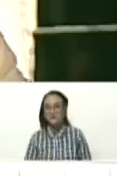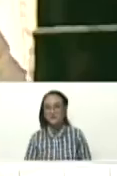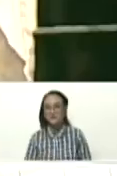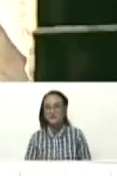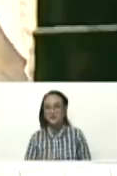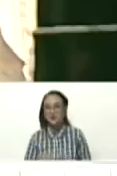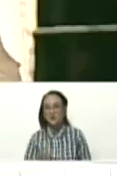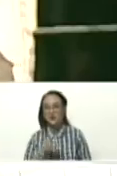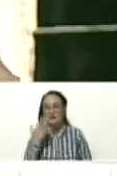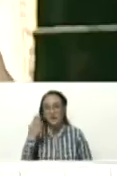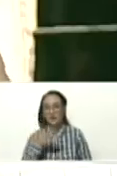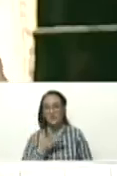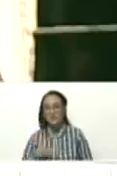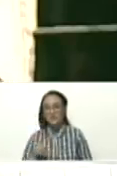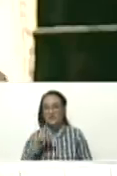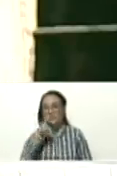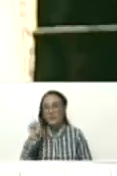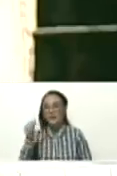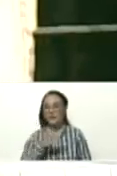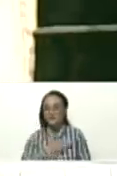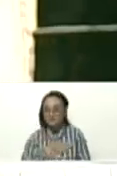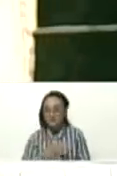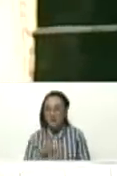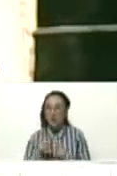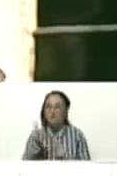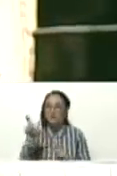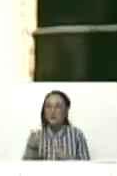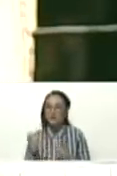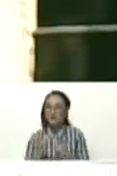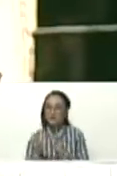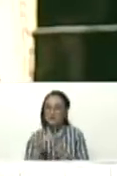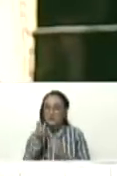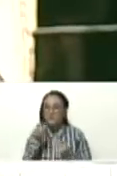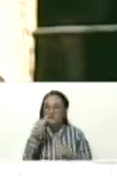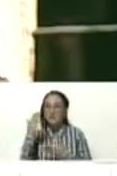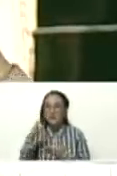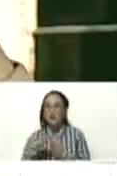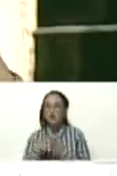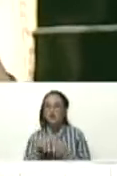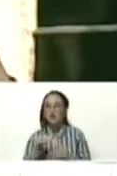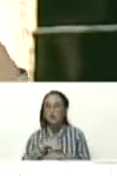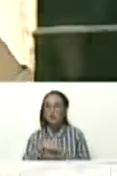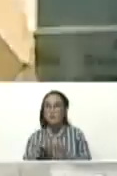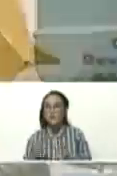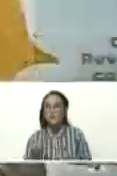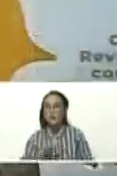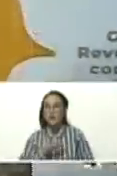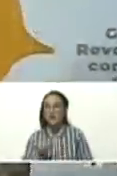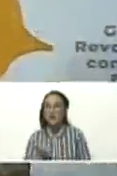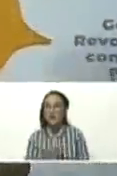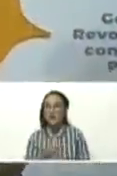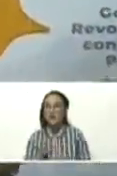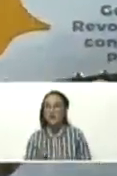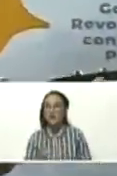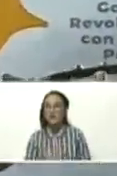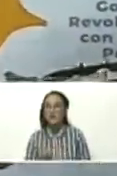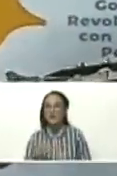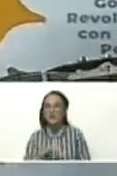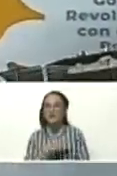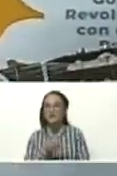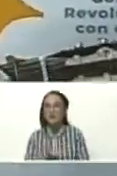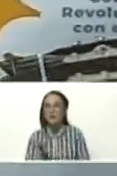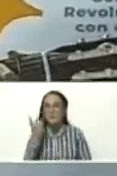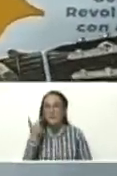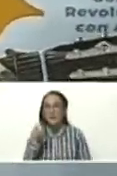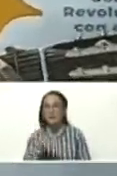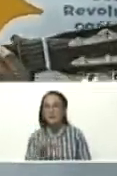presidente Nicolás Maduro. Un placer poder conocerle en persona. Saludos a todos los ministros, alcaldes, gobernadores. Y bueno, esta canción es para ustedes,